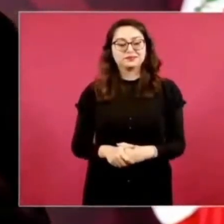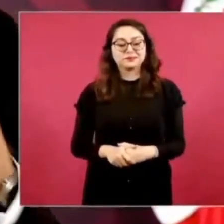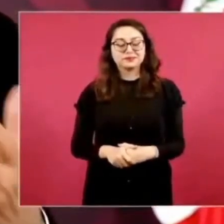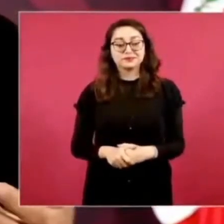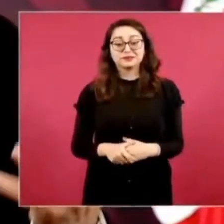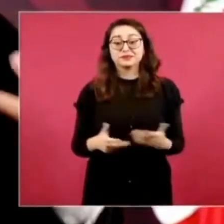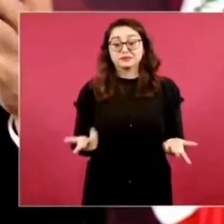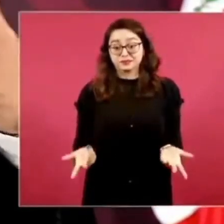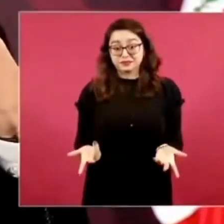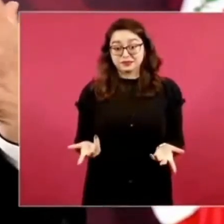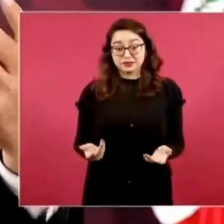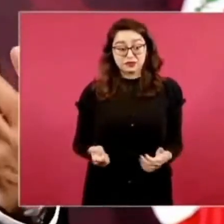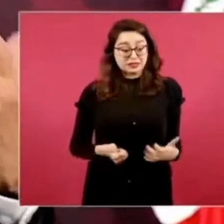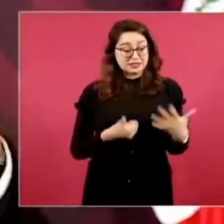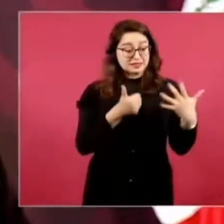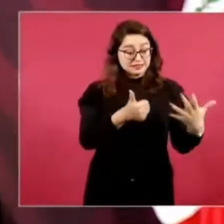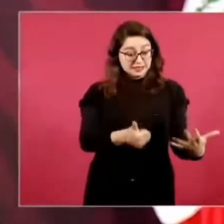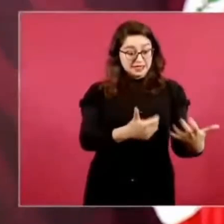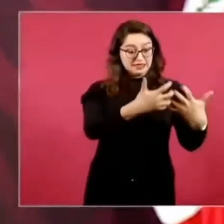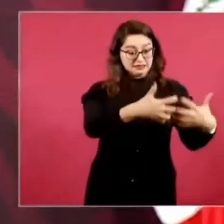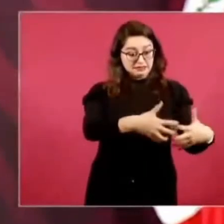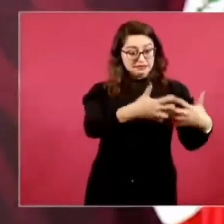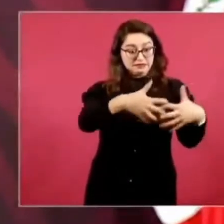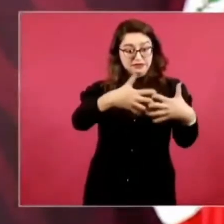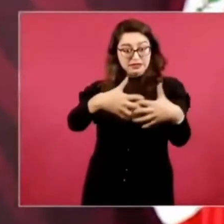Teniendo esas dos coquizadoras,